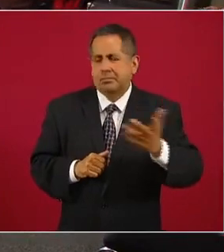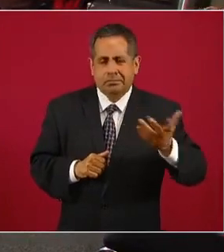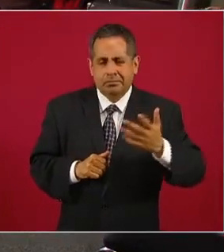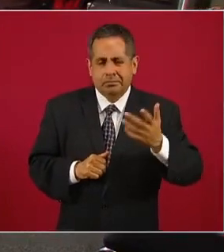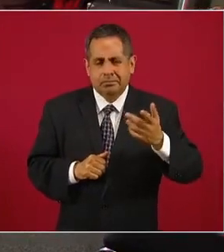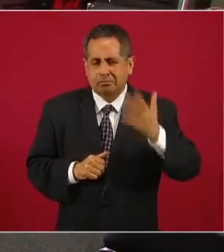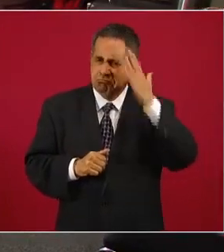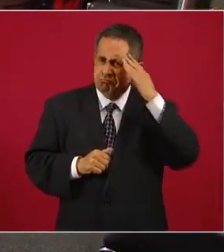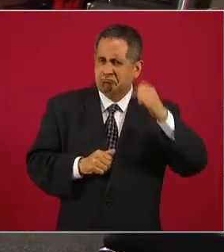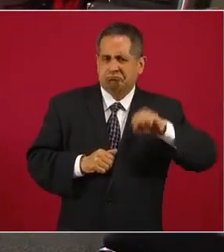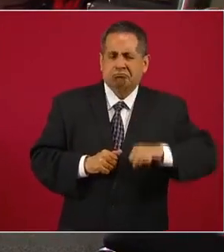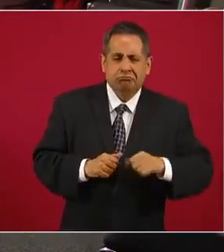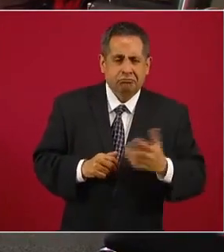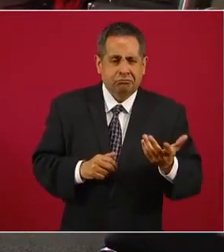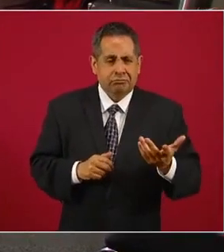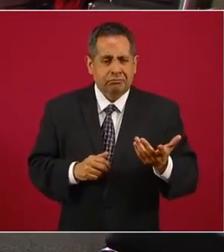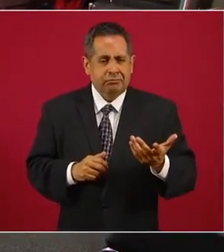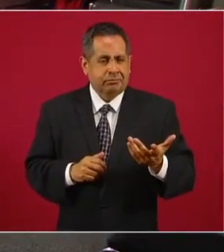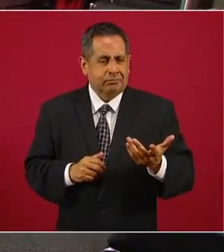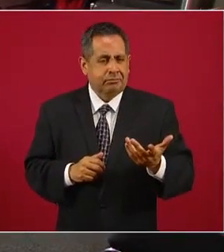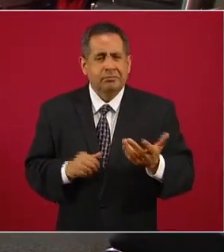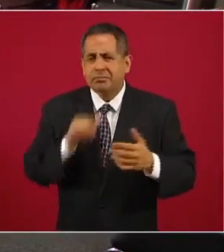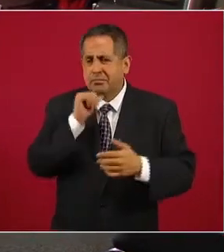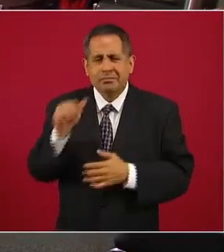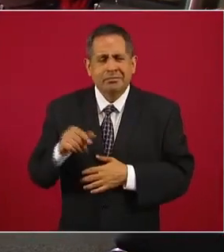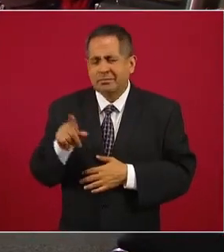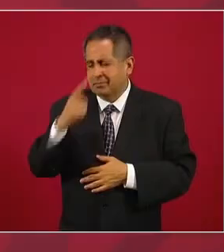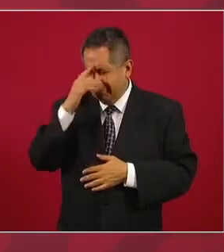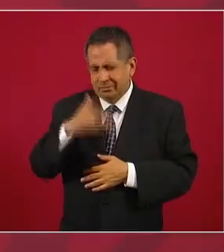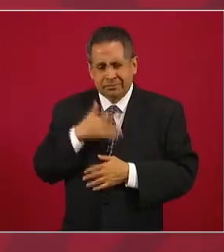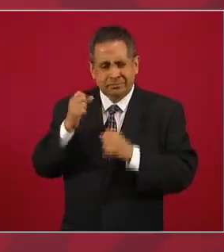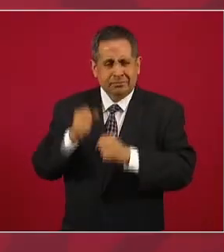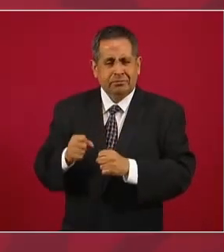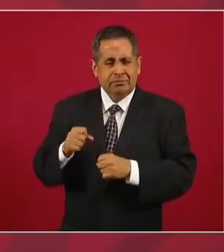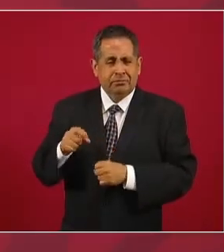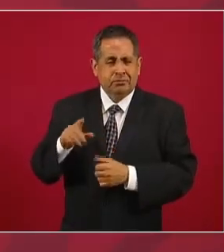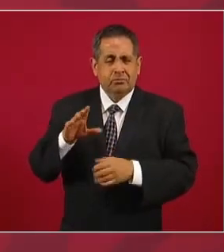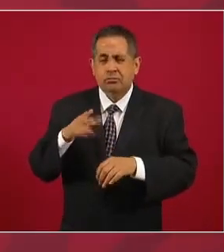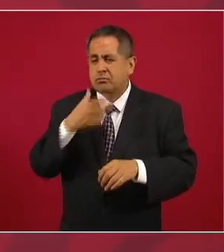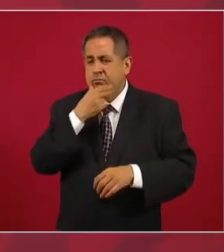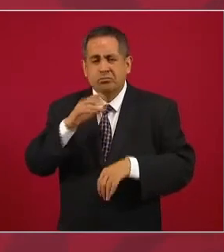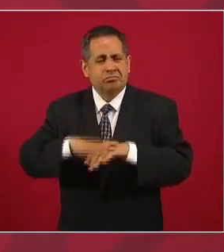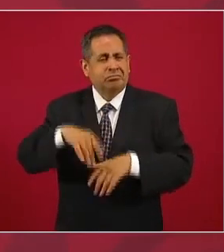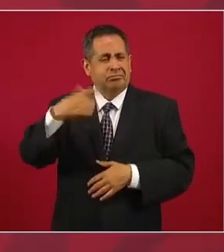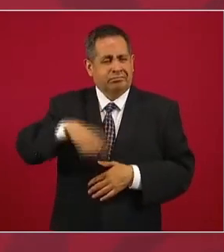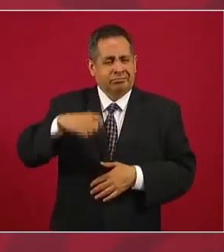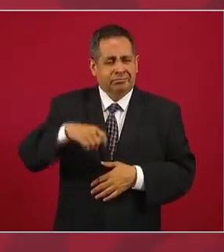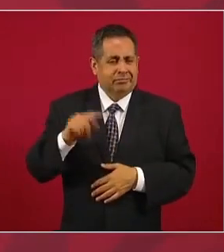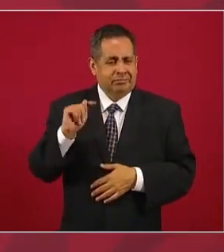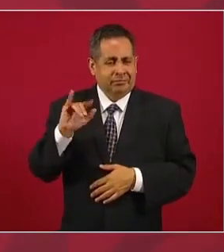un cacique. Pero le aseguro que el hombre más rico de Tila